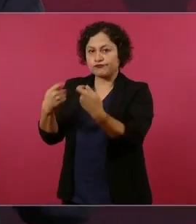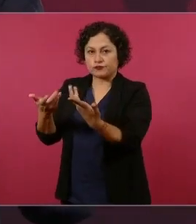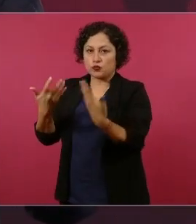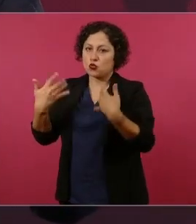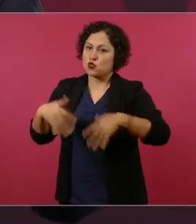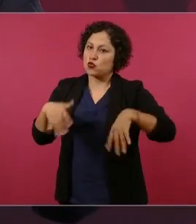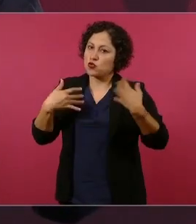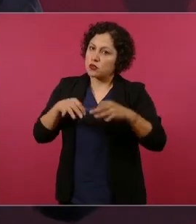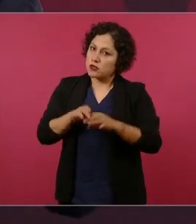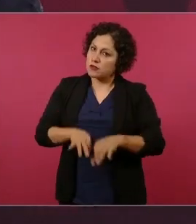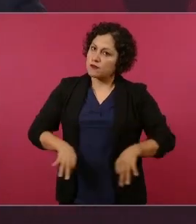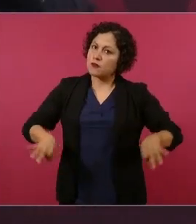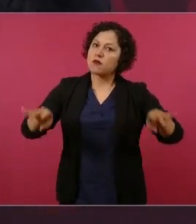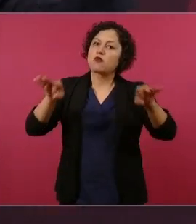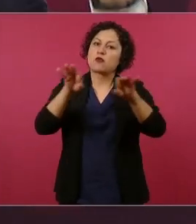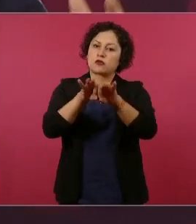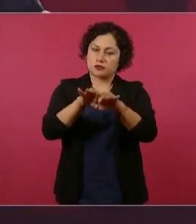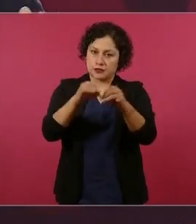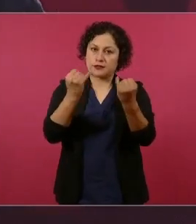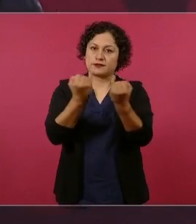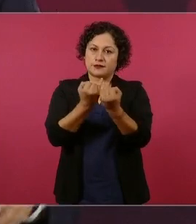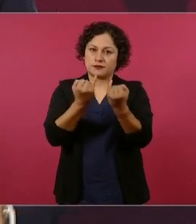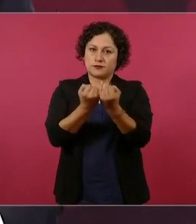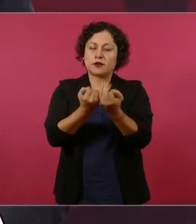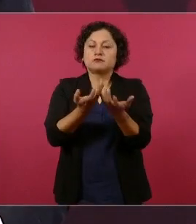fundamentales en el plan general,